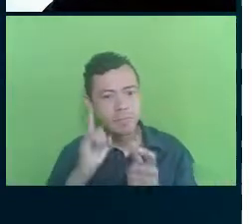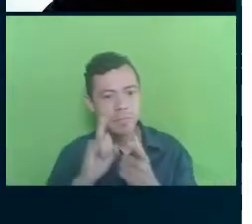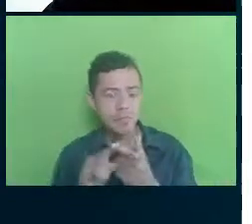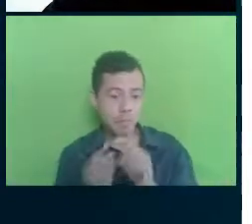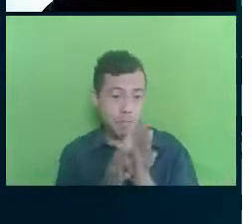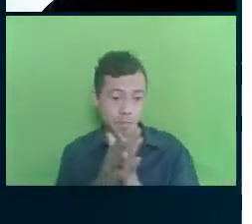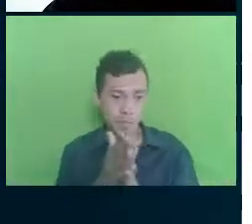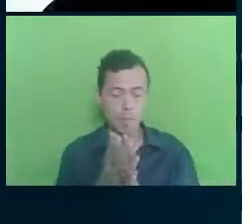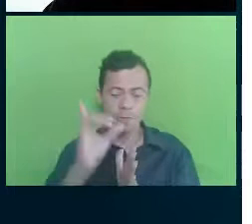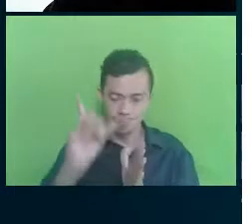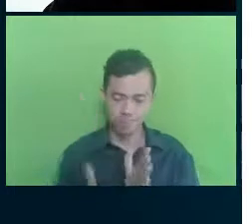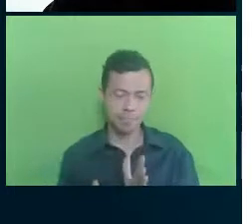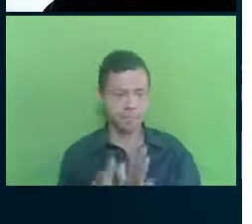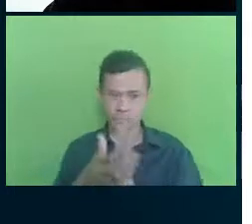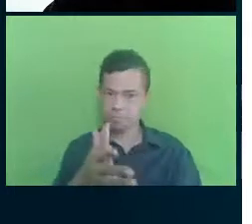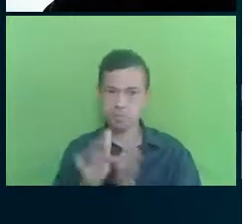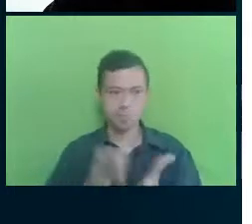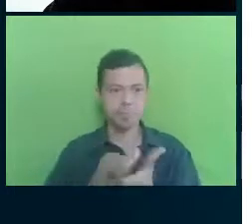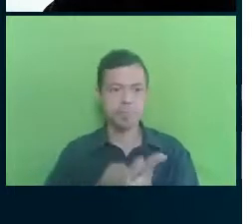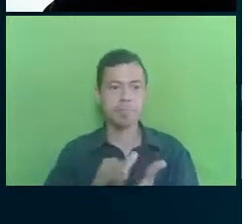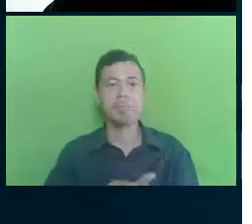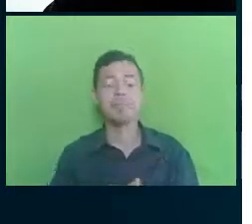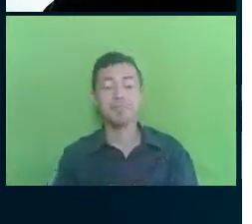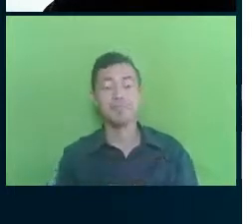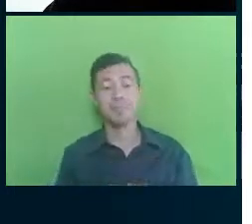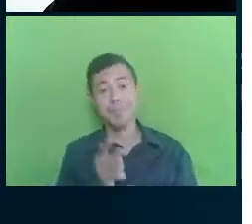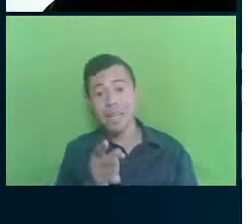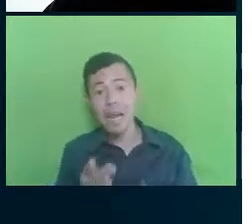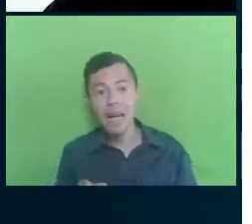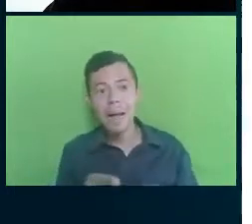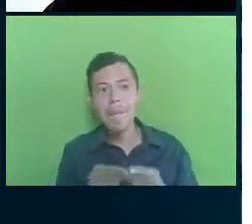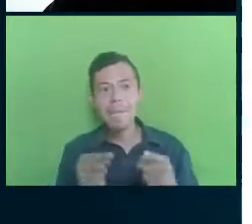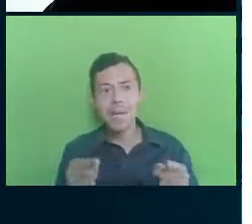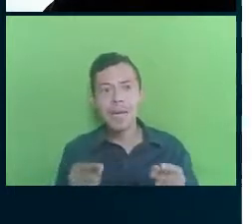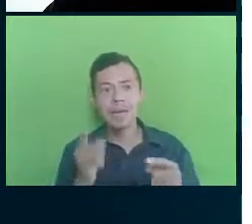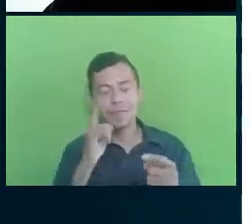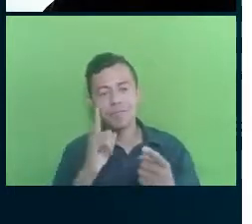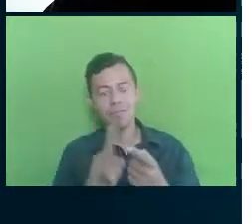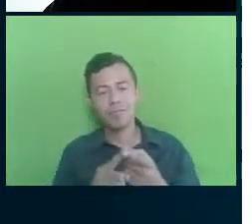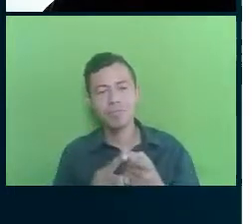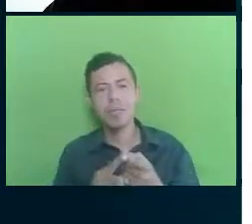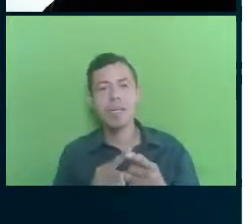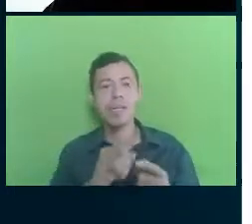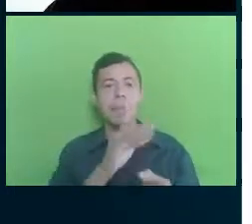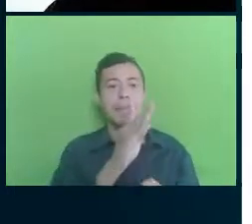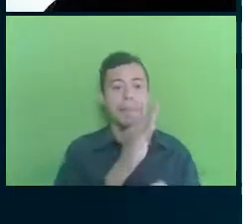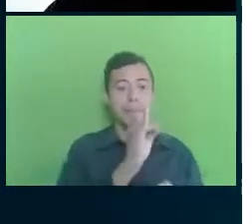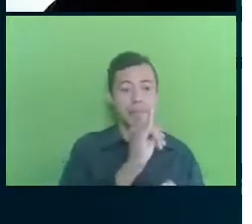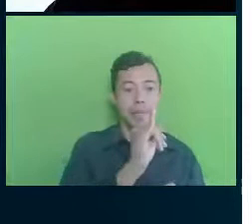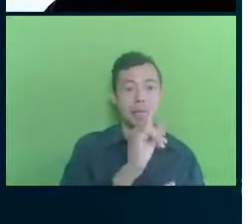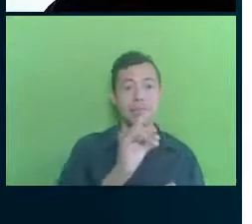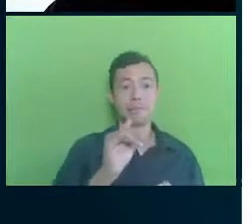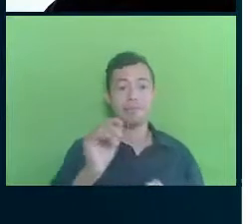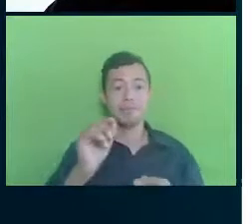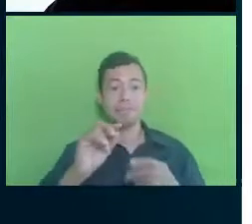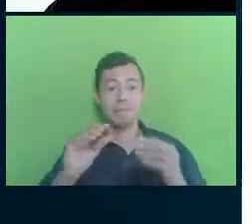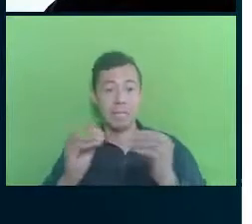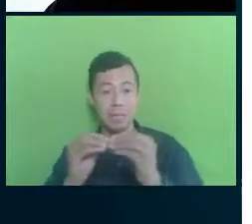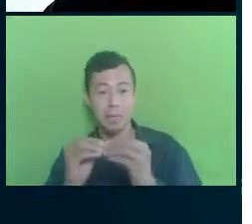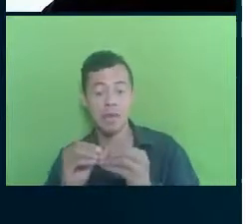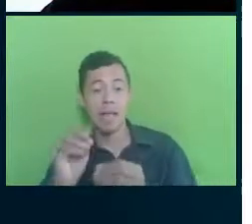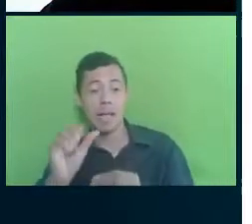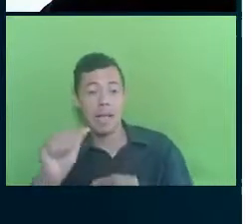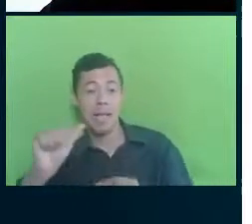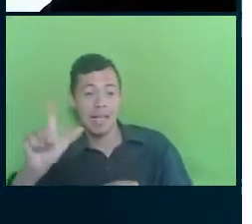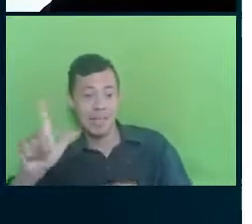entregando. Entonces, la complejidad de BI versus inteligencia artificial es bastante grande, ¿no? Tenemos una